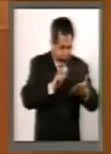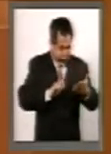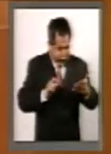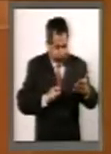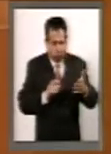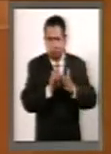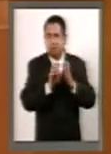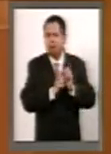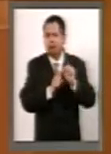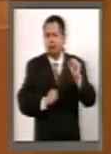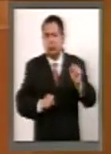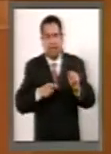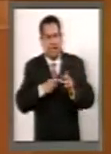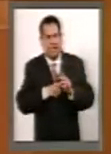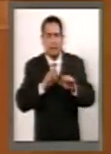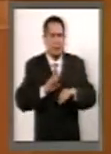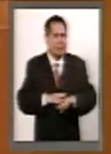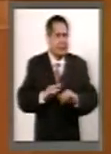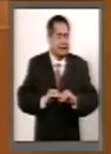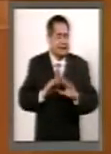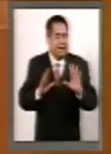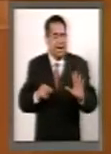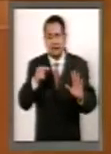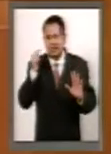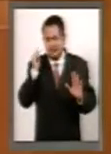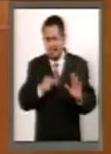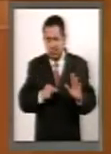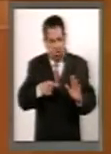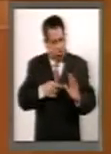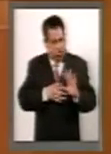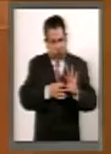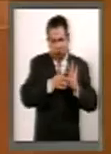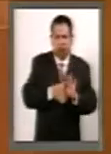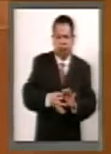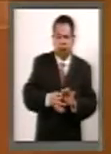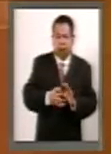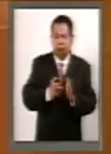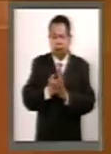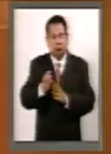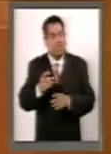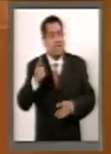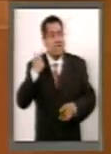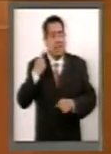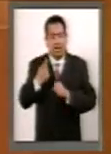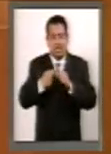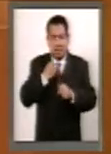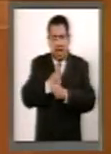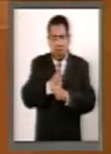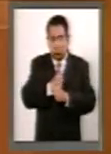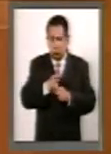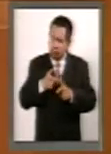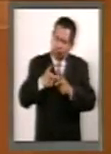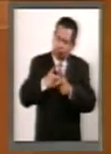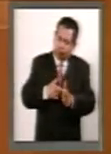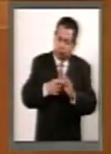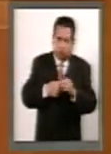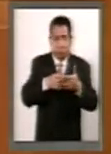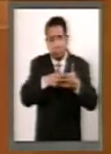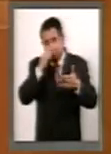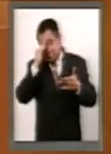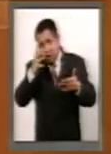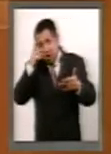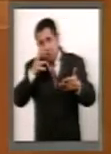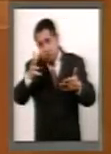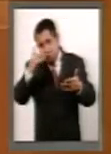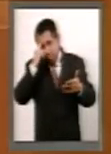su audacia y nitidez, en su fidelidad que desde hace 100 años se asomó al futuro